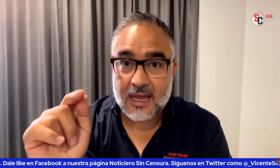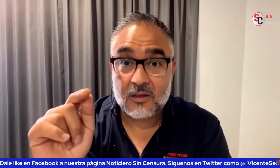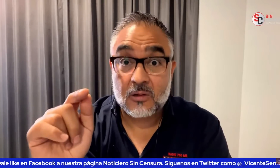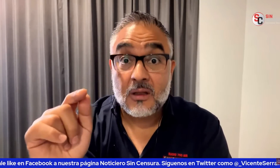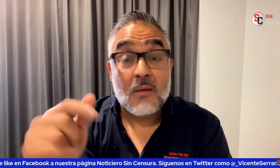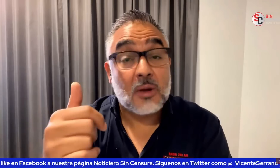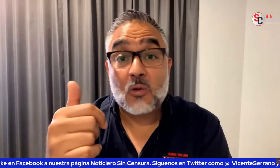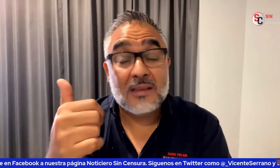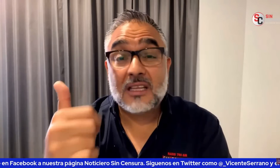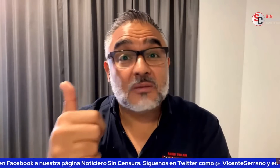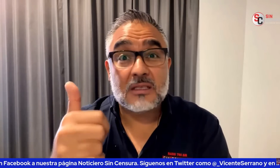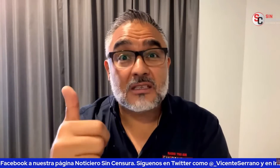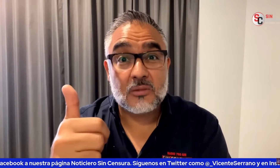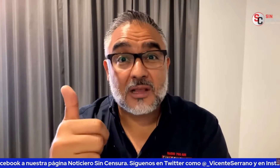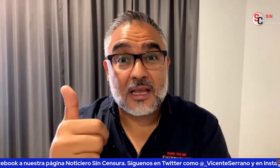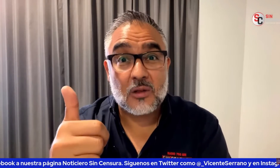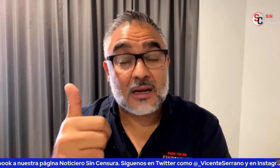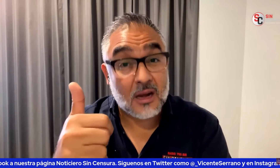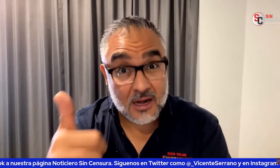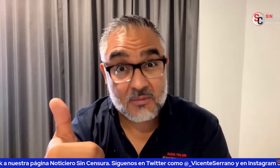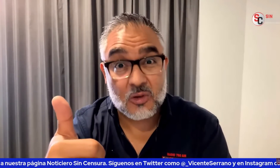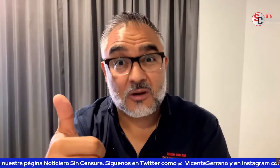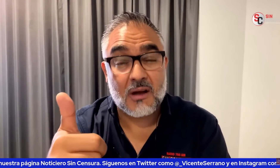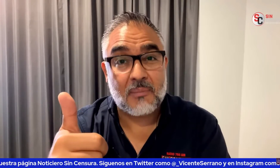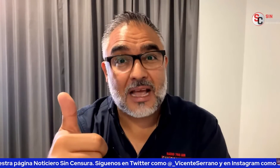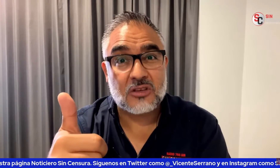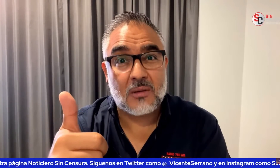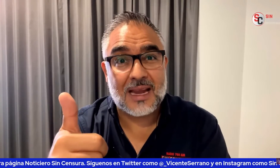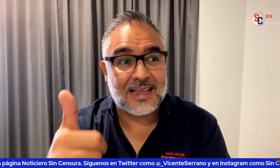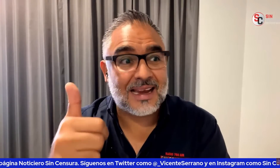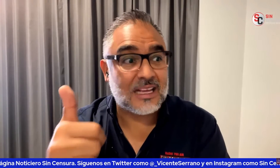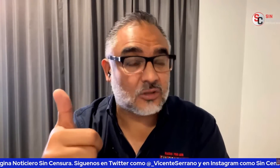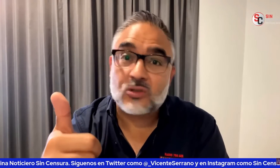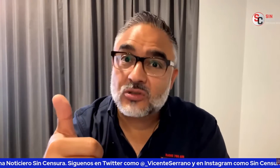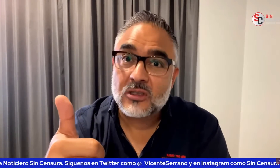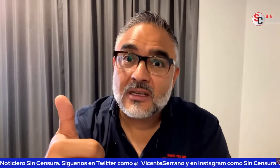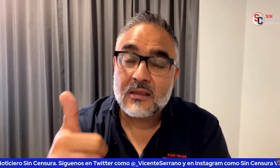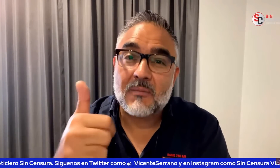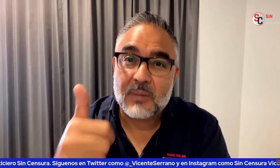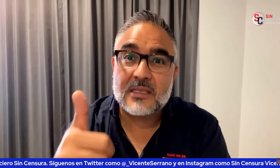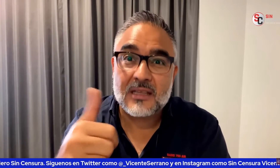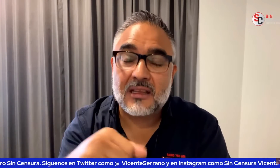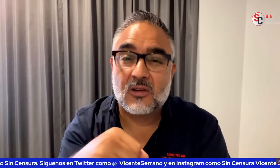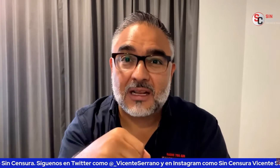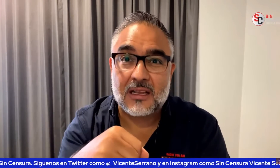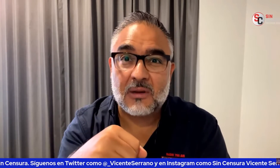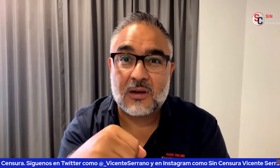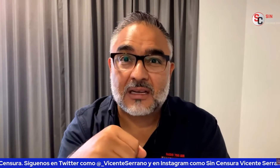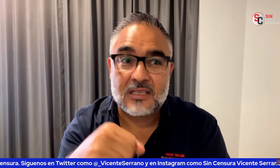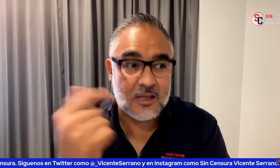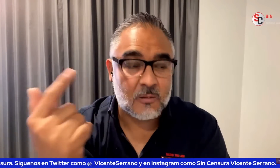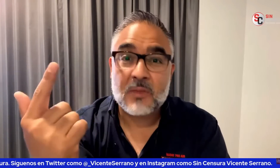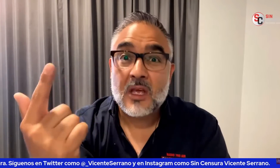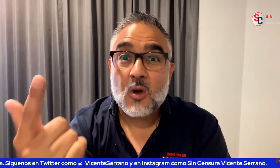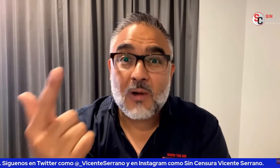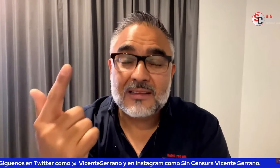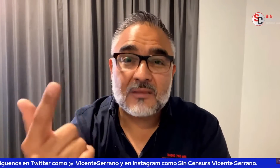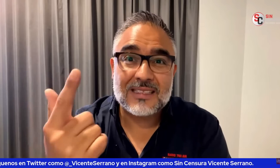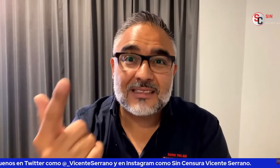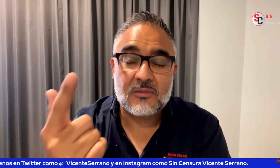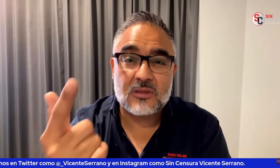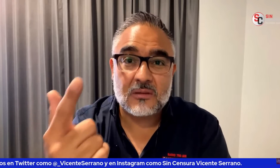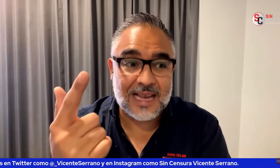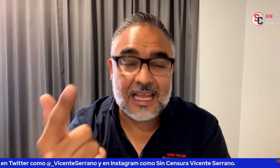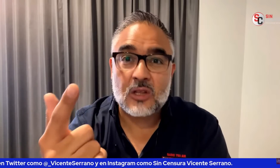querido Ricardo. Pero ¿cuántas veces hemos leído a Raimundo Rivapalacio hablar de nexos del presidente con el crimen organizado?